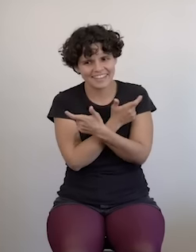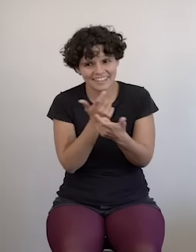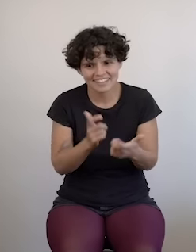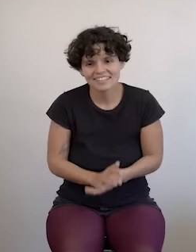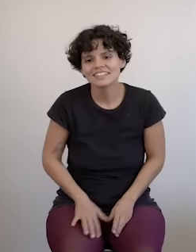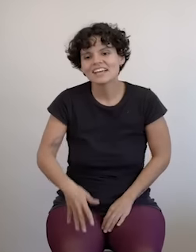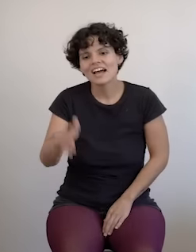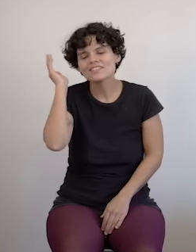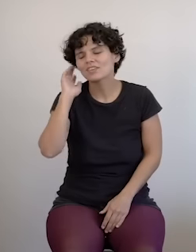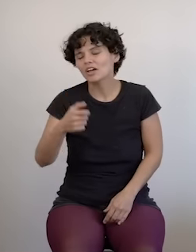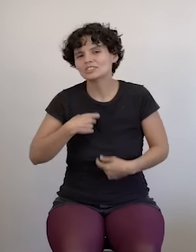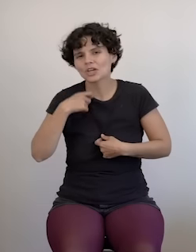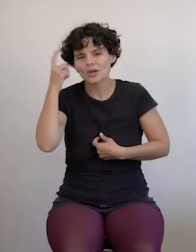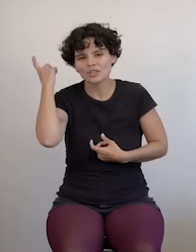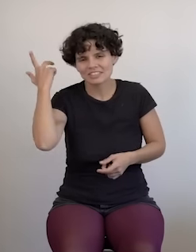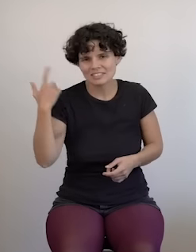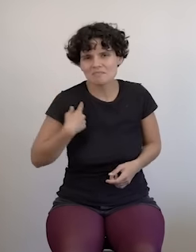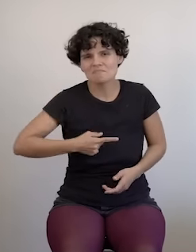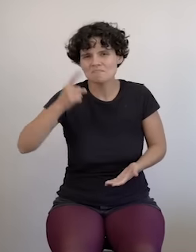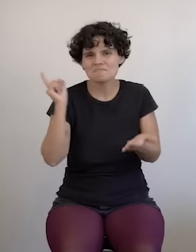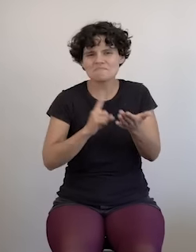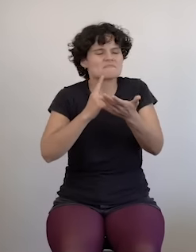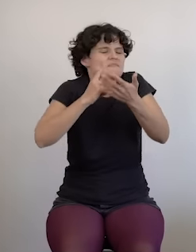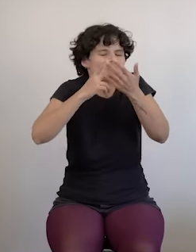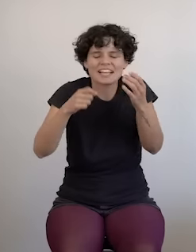Soy como el pico de tomar la weá mala.